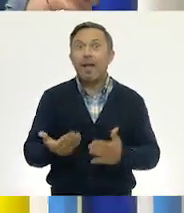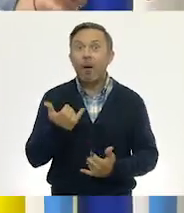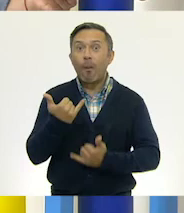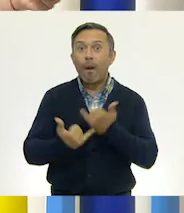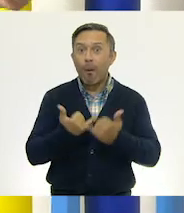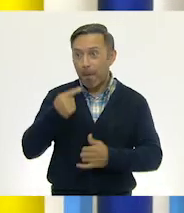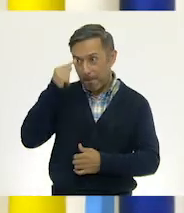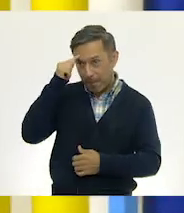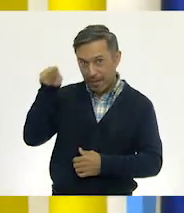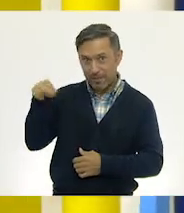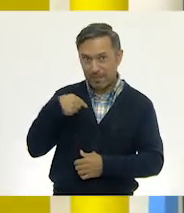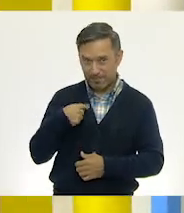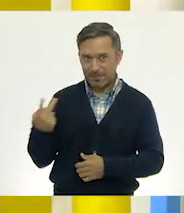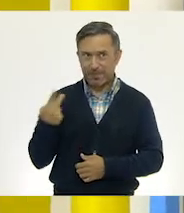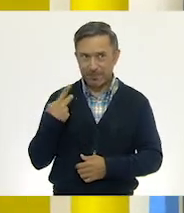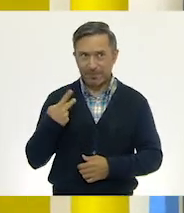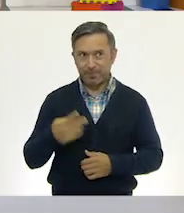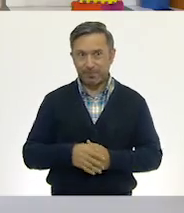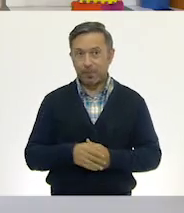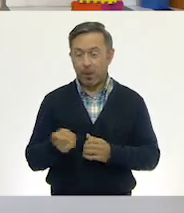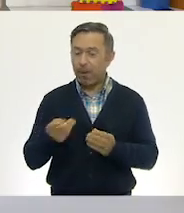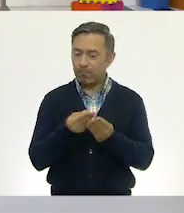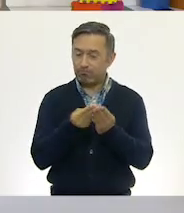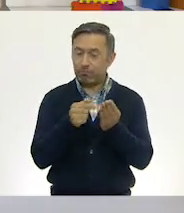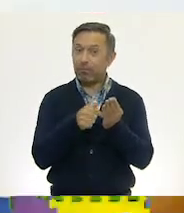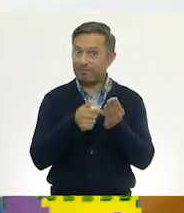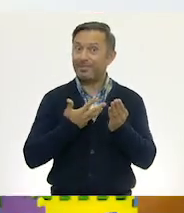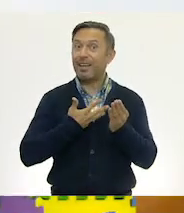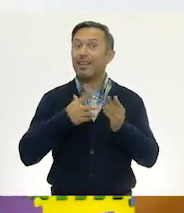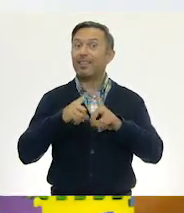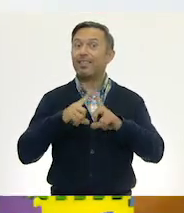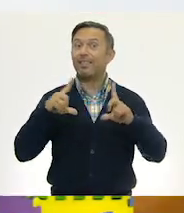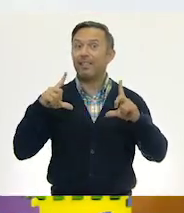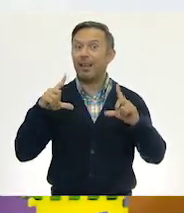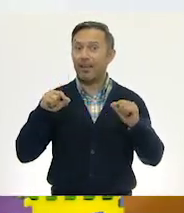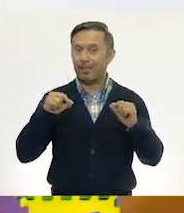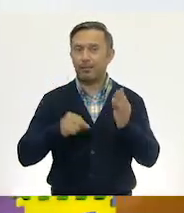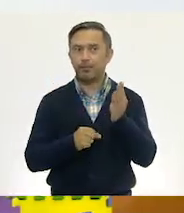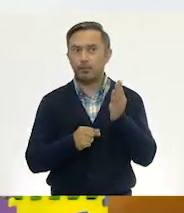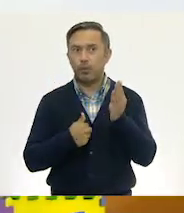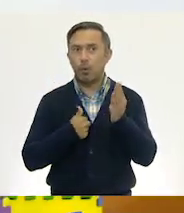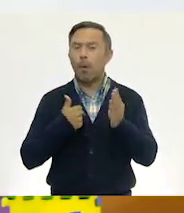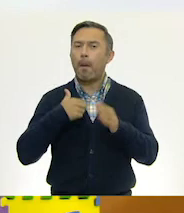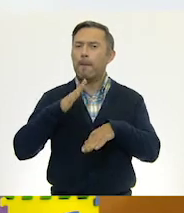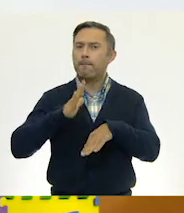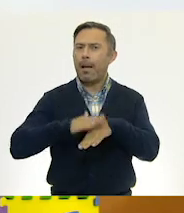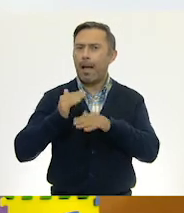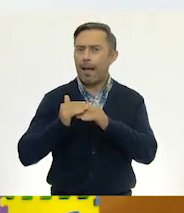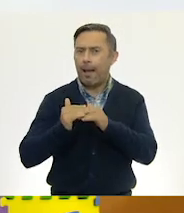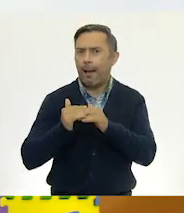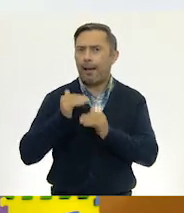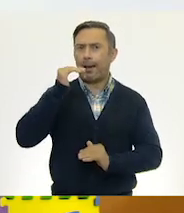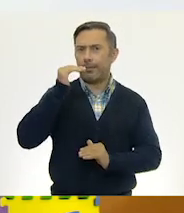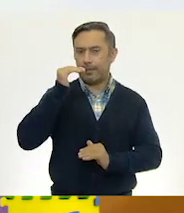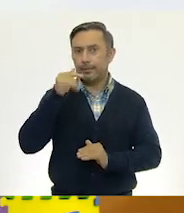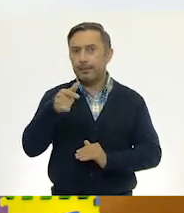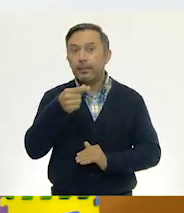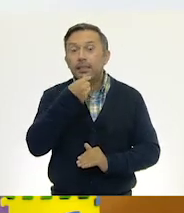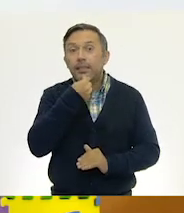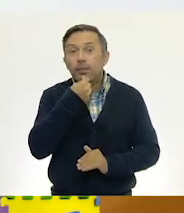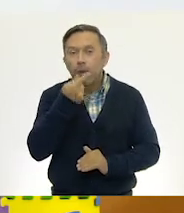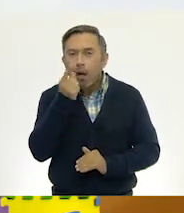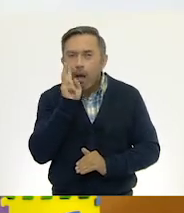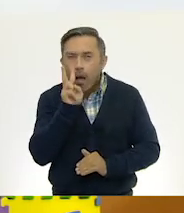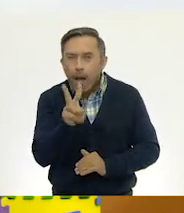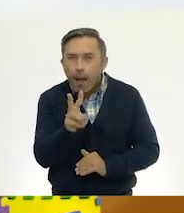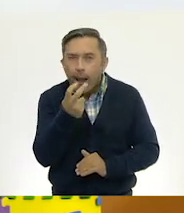en casa ellos ya las tienen recortadas. Sí, aquí están las tarjetas. Yo las traigo más grandes para que nuestros niños y niñas puedan verlo y apreciarlo